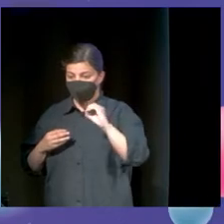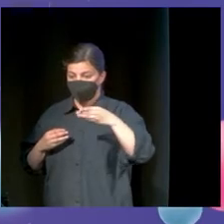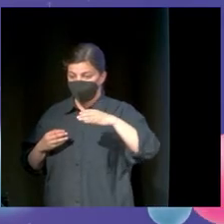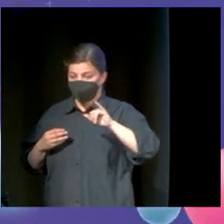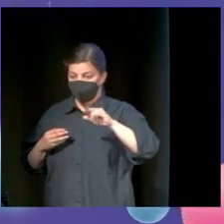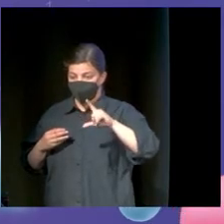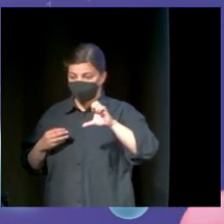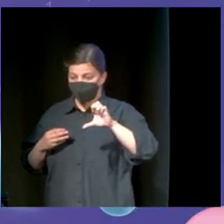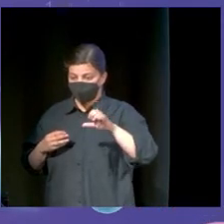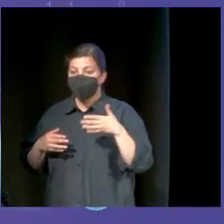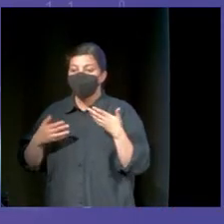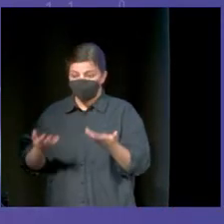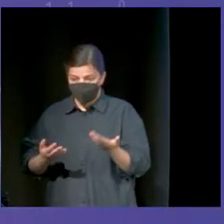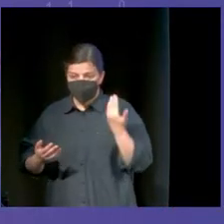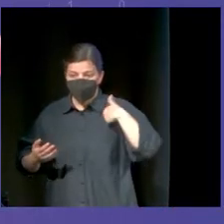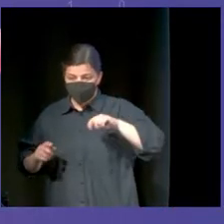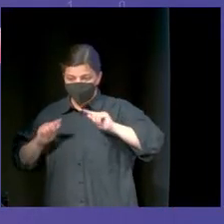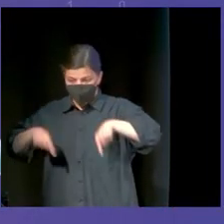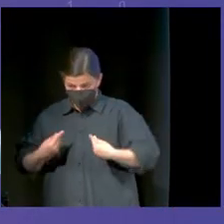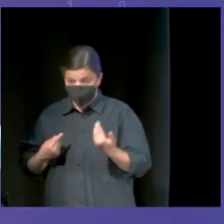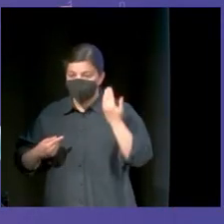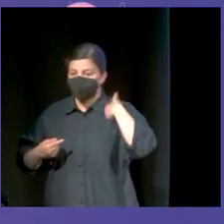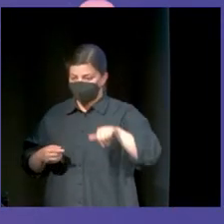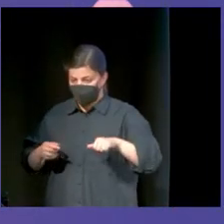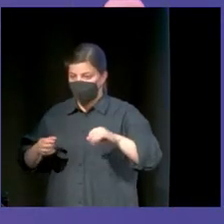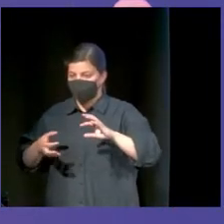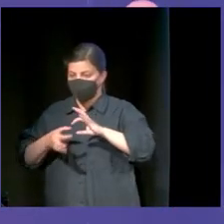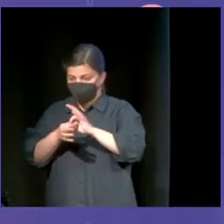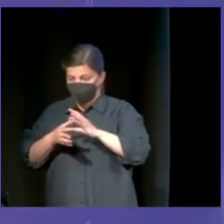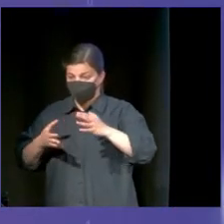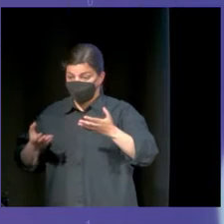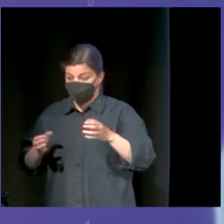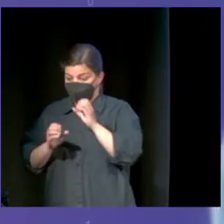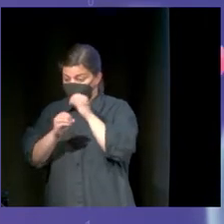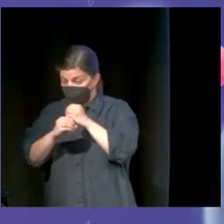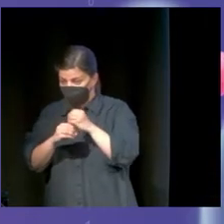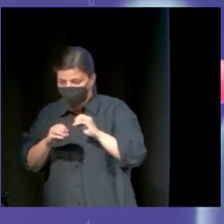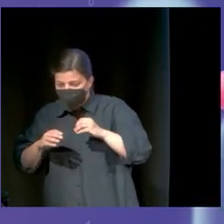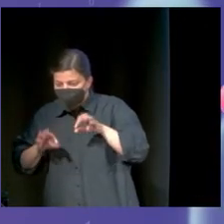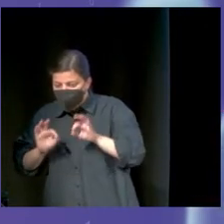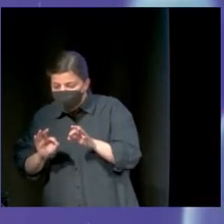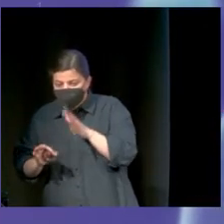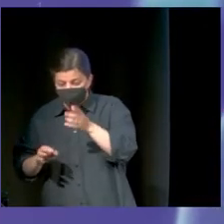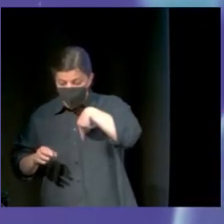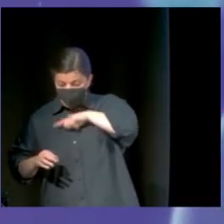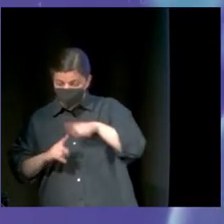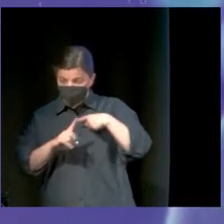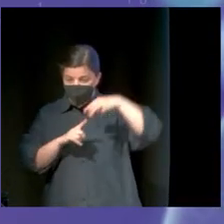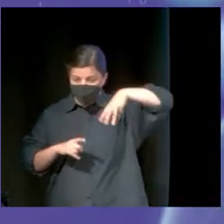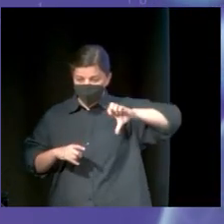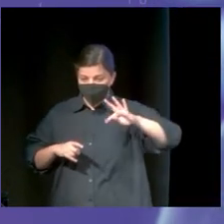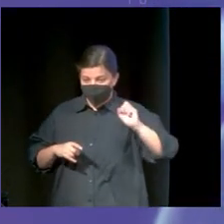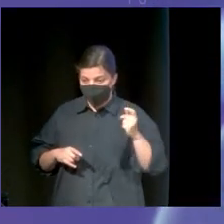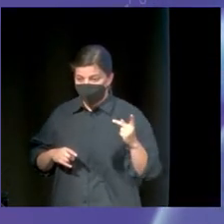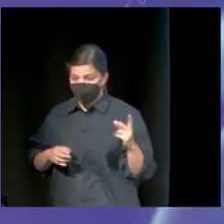para crear un laboratorio de experimentación porque tanto nosotros como meta todavía no